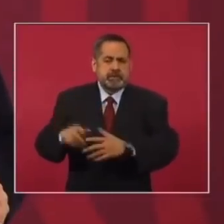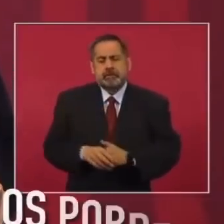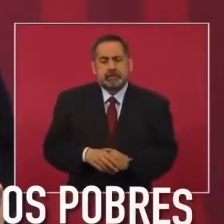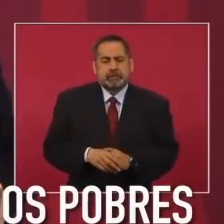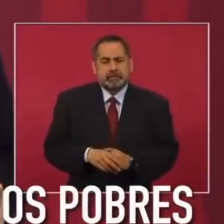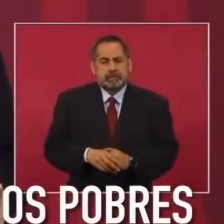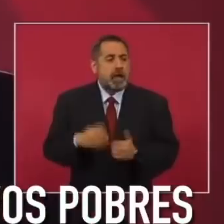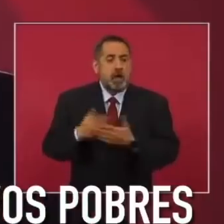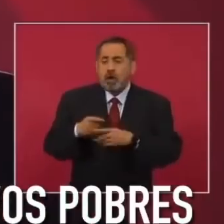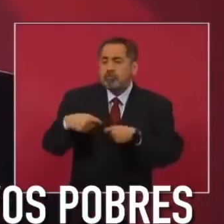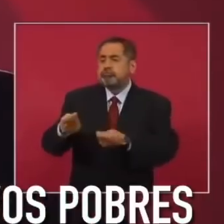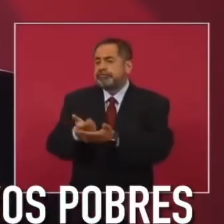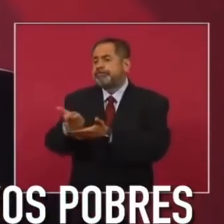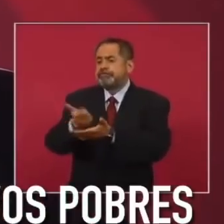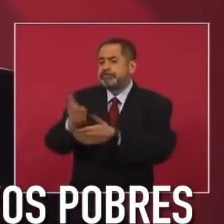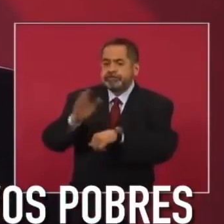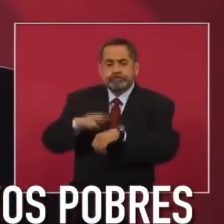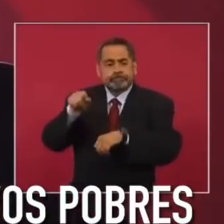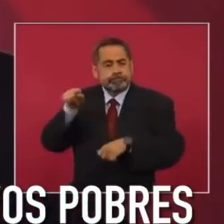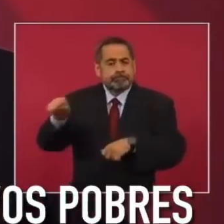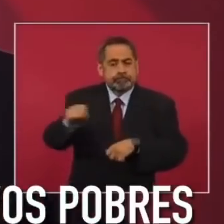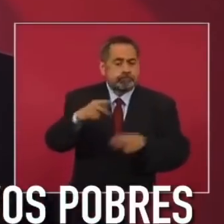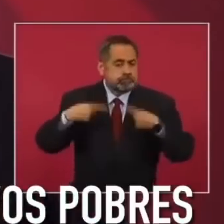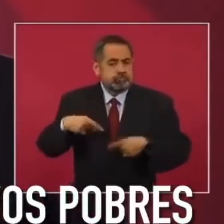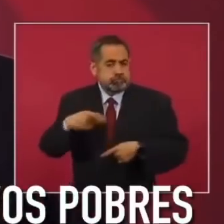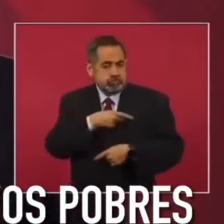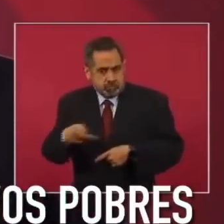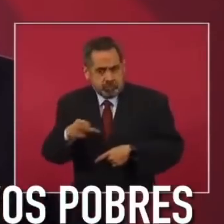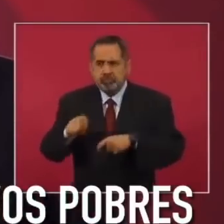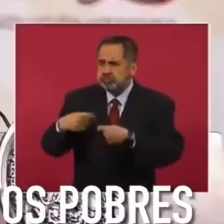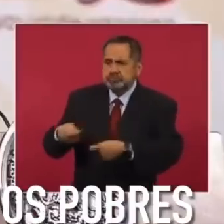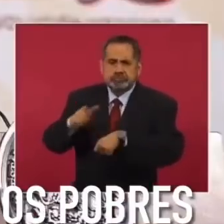Ahora le está llegando más a los pobres que antes.